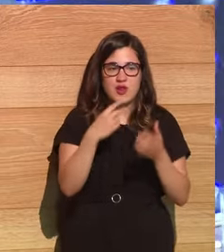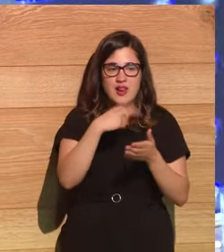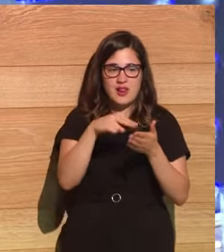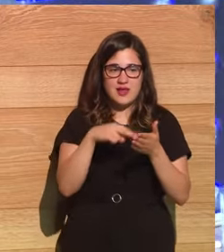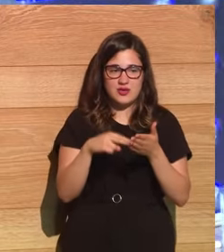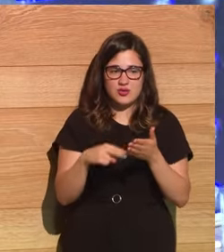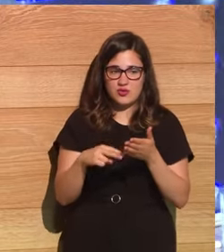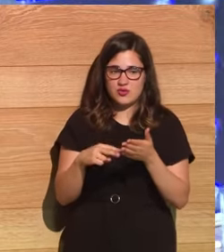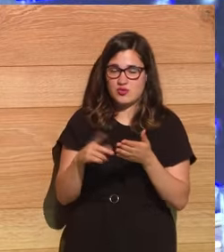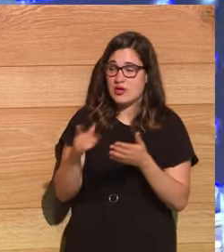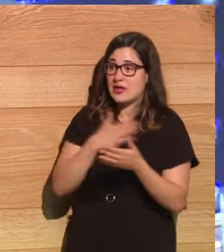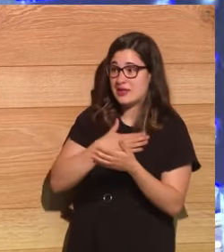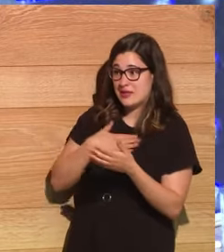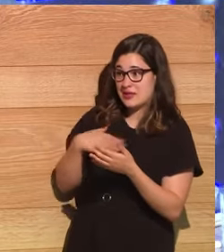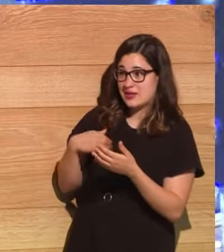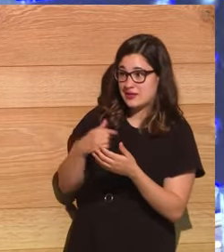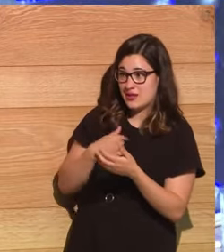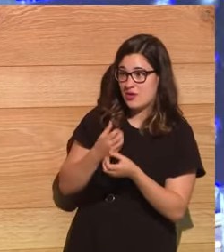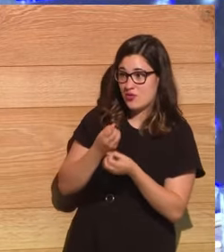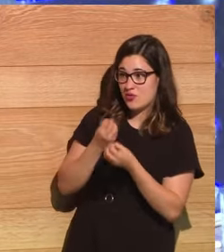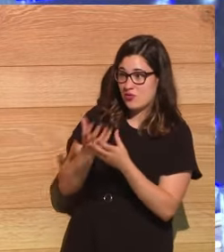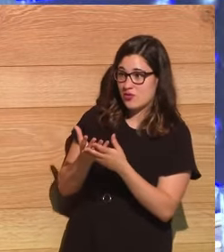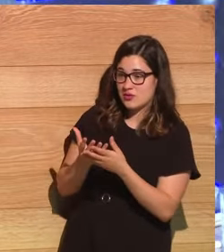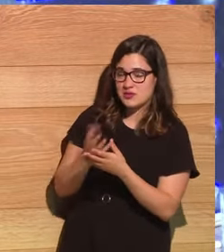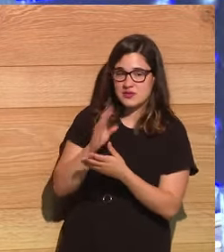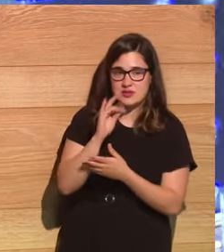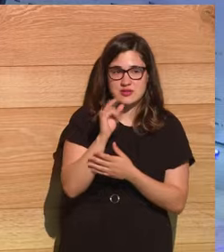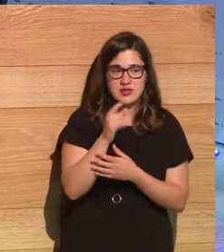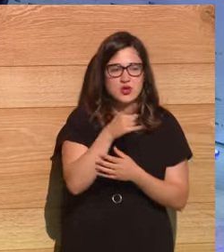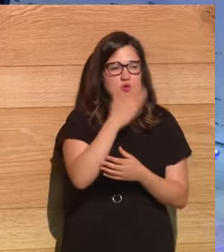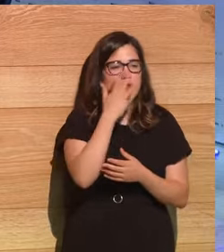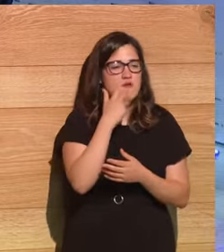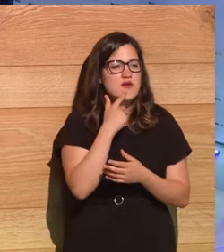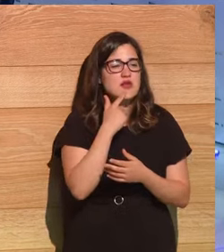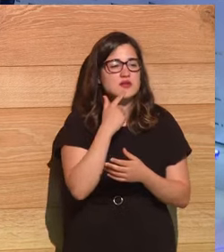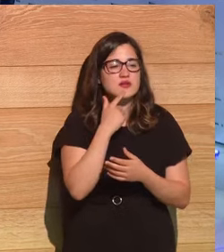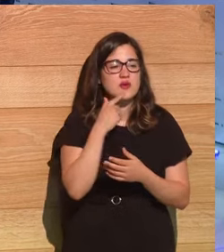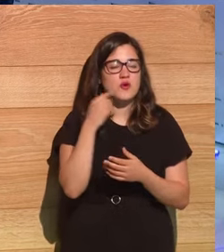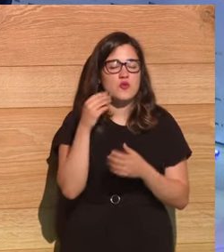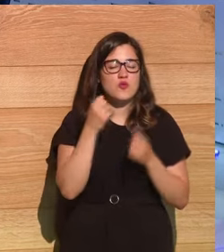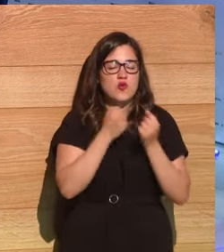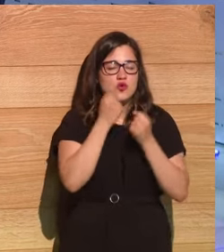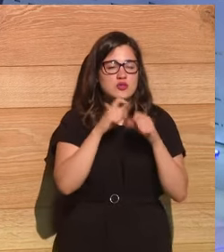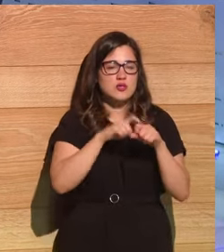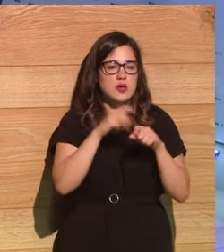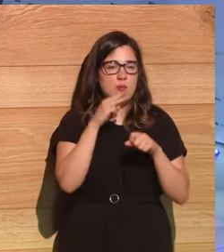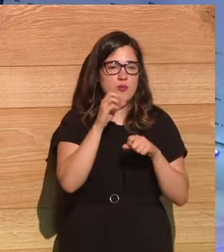Venga, sácame tú, venga. ¿Tú qué prefieres, un Porsche o un Ferrari?